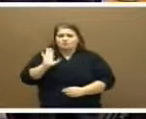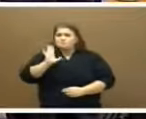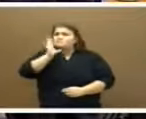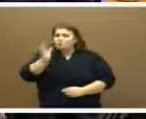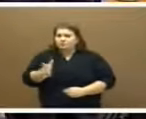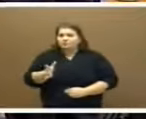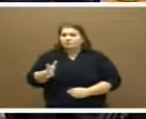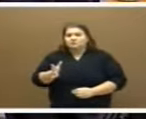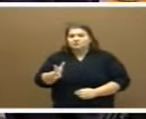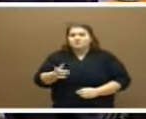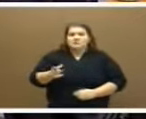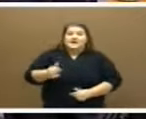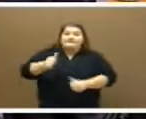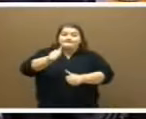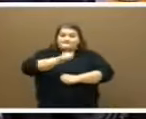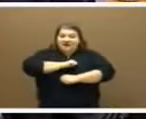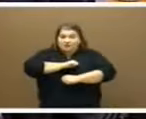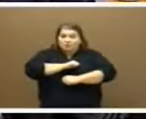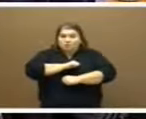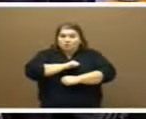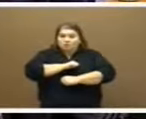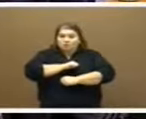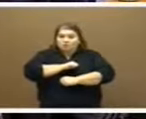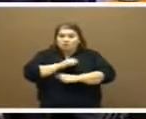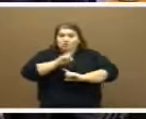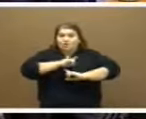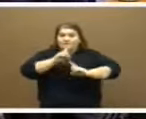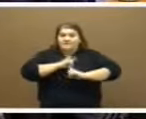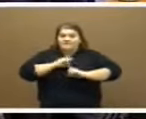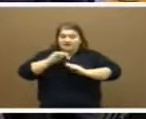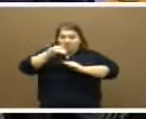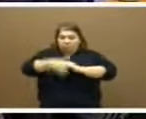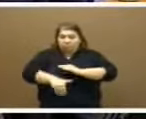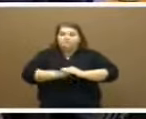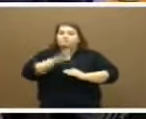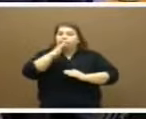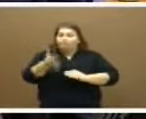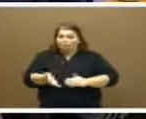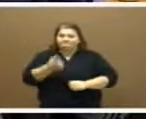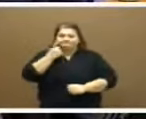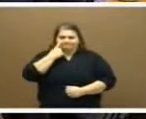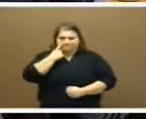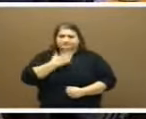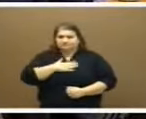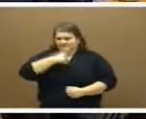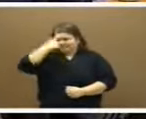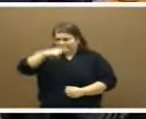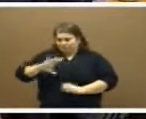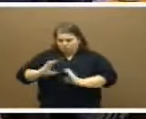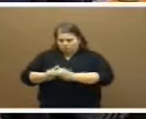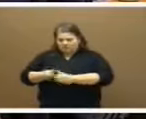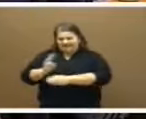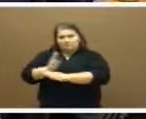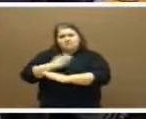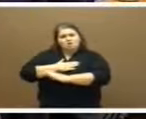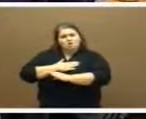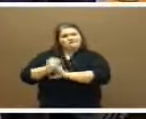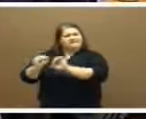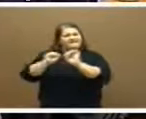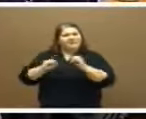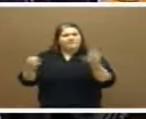trasfondo de la bajada del paro en el mes de noviembre. Miren, ustedes saben que mi grupo parlamentario defiende